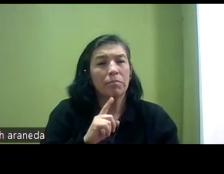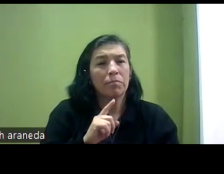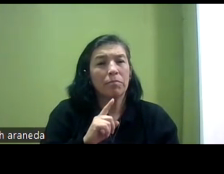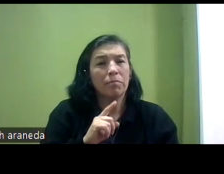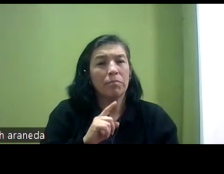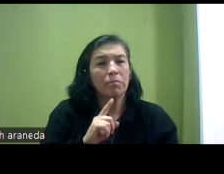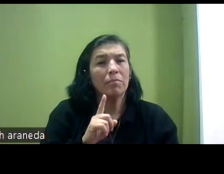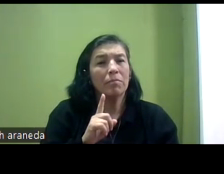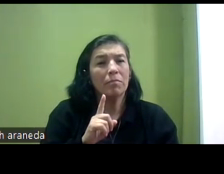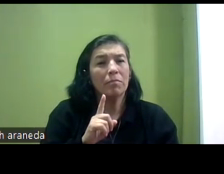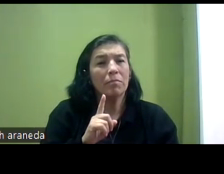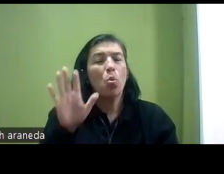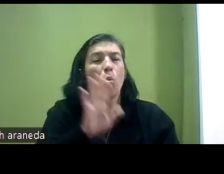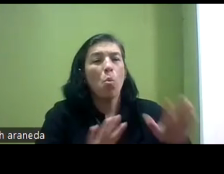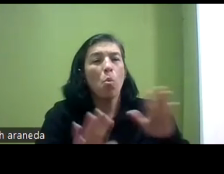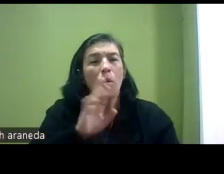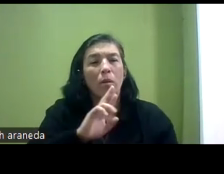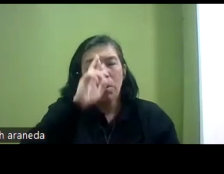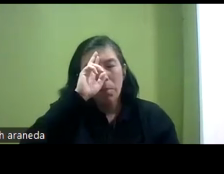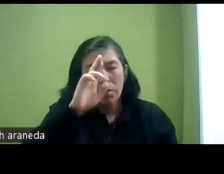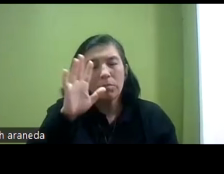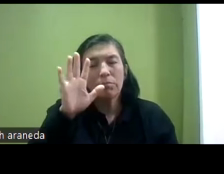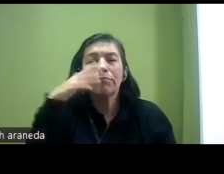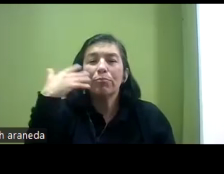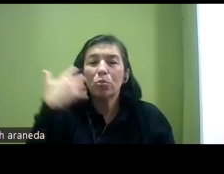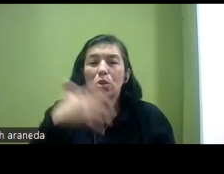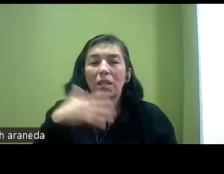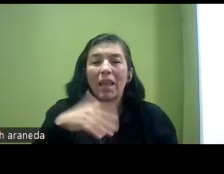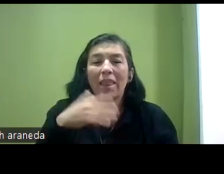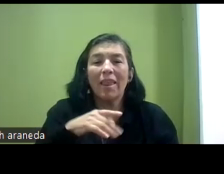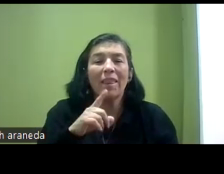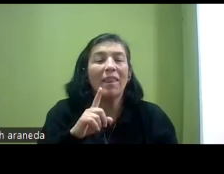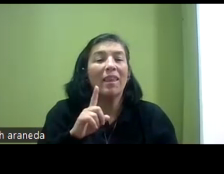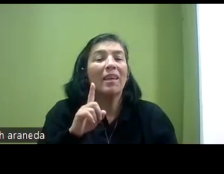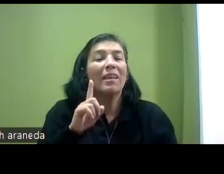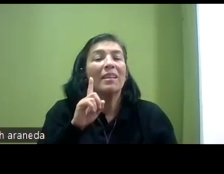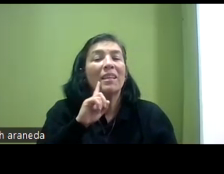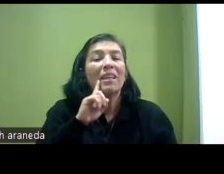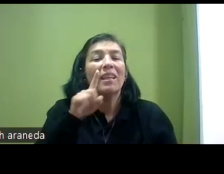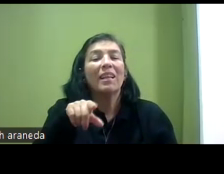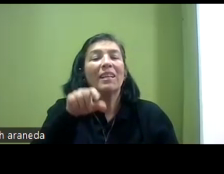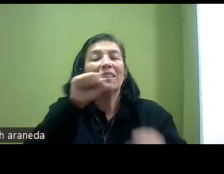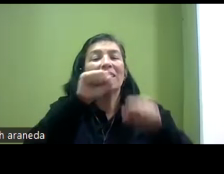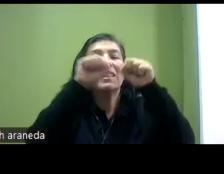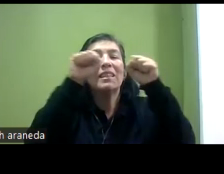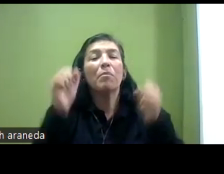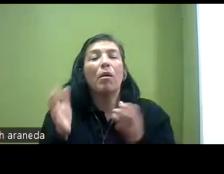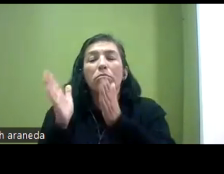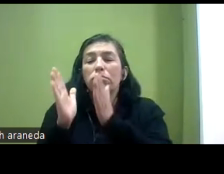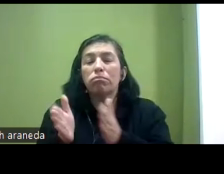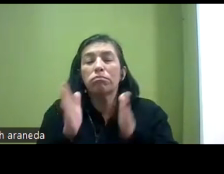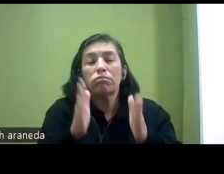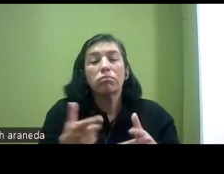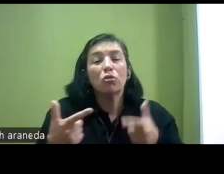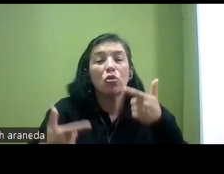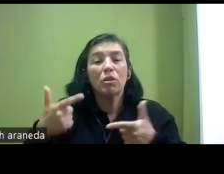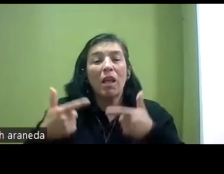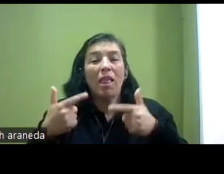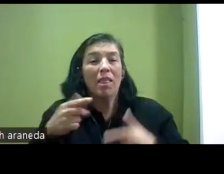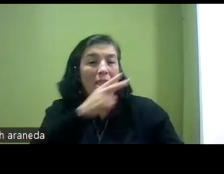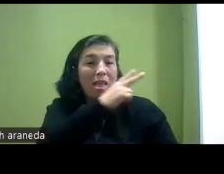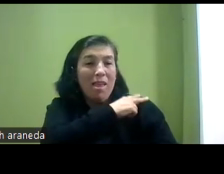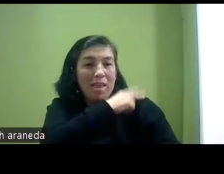la importancia, el predominio de ese sistema de organización social que tuvieron